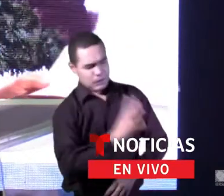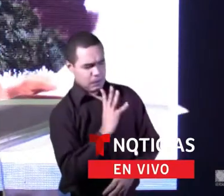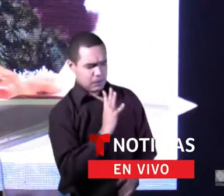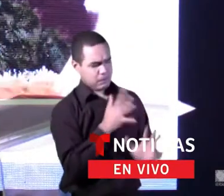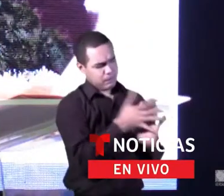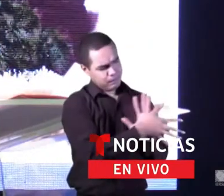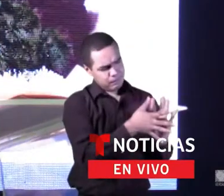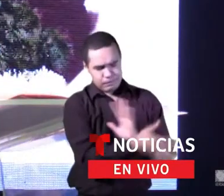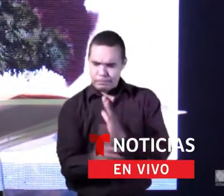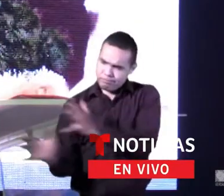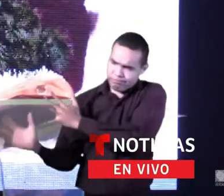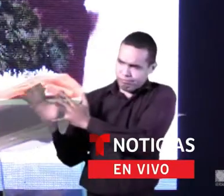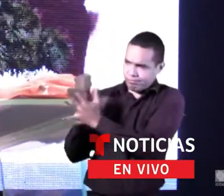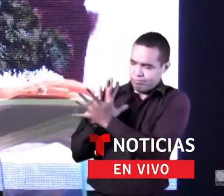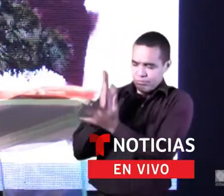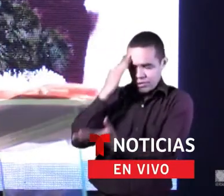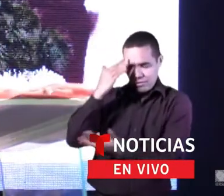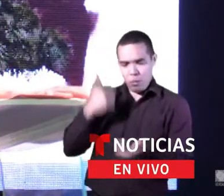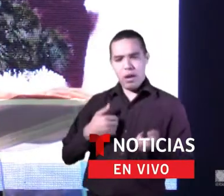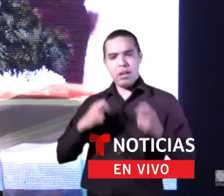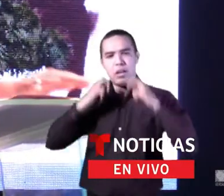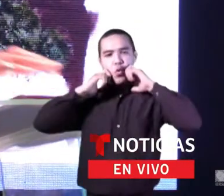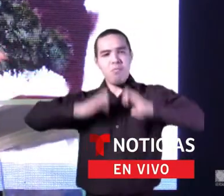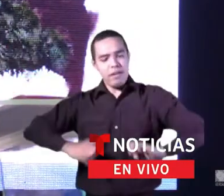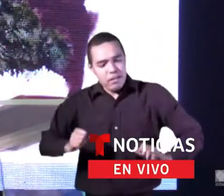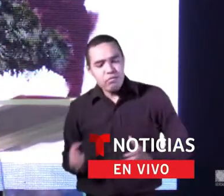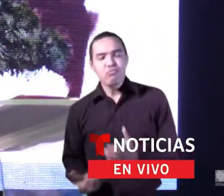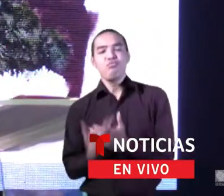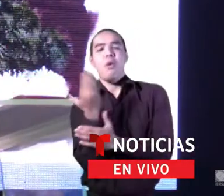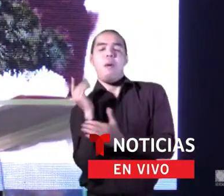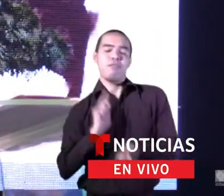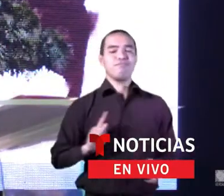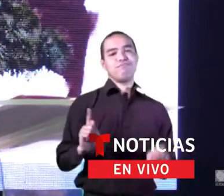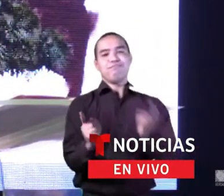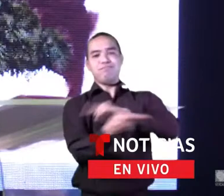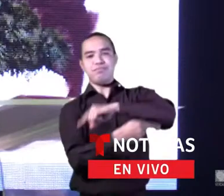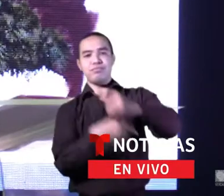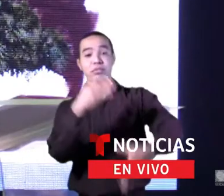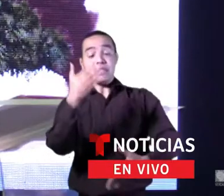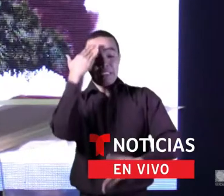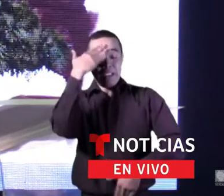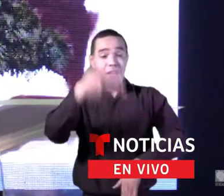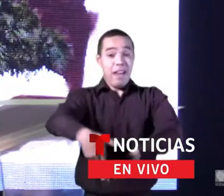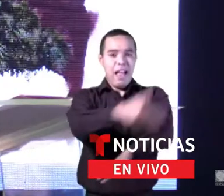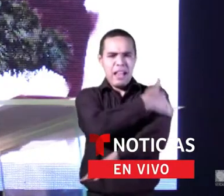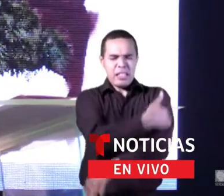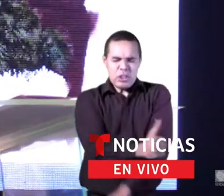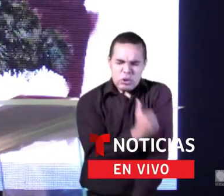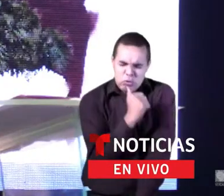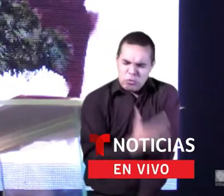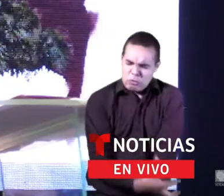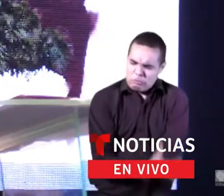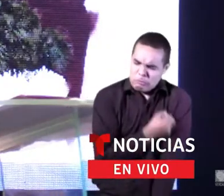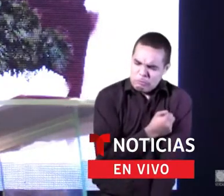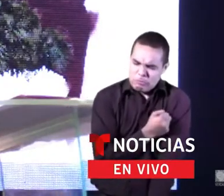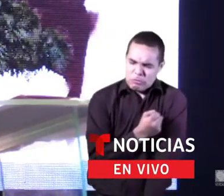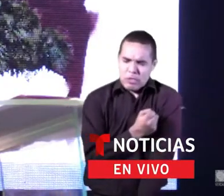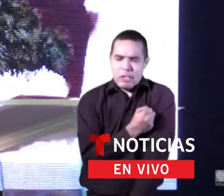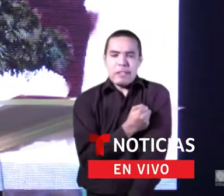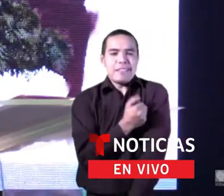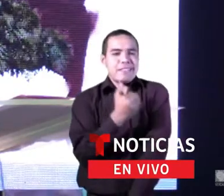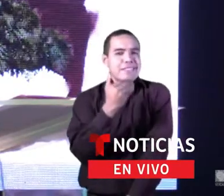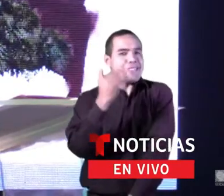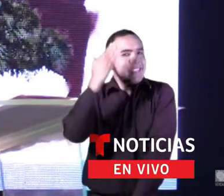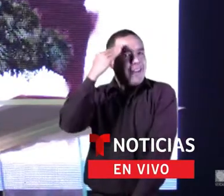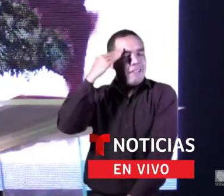a una nueva humanidad significando nuestro sufrimiento al mirarlo a través del lente